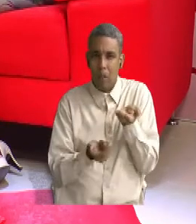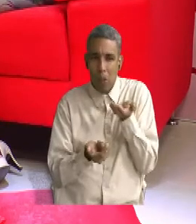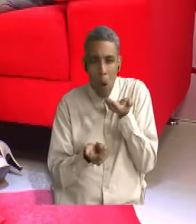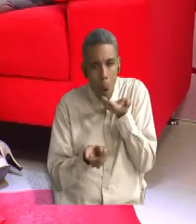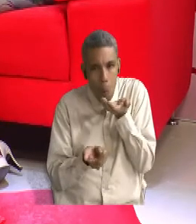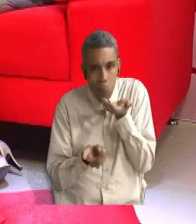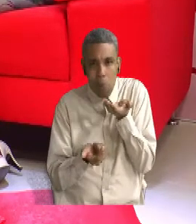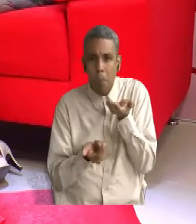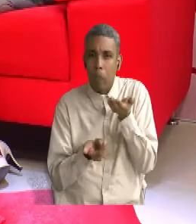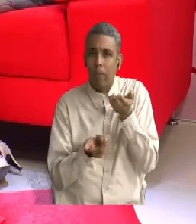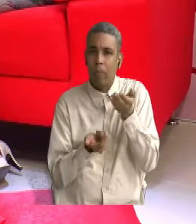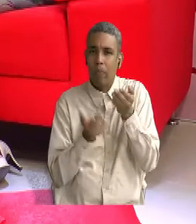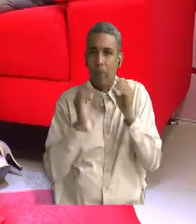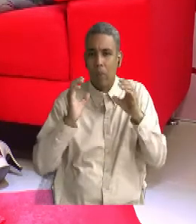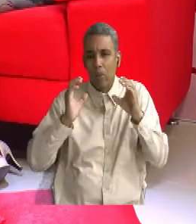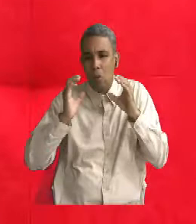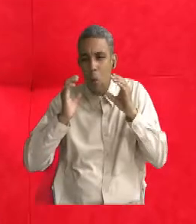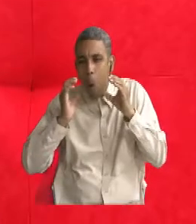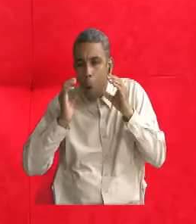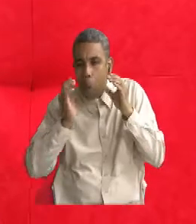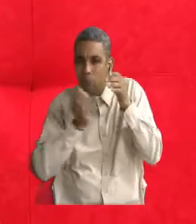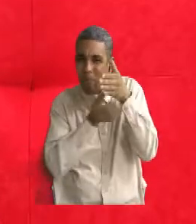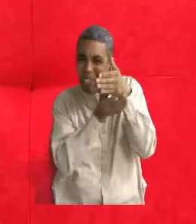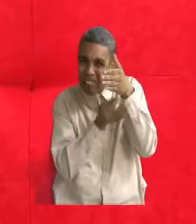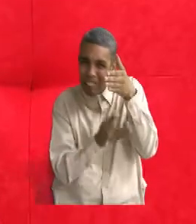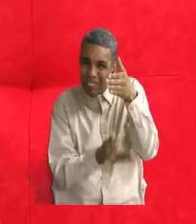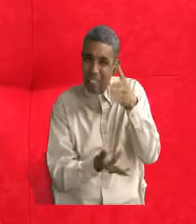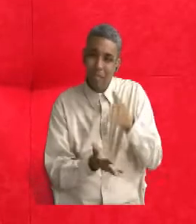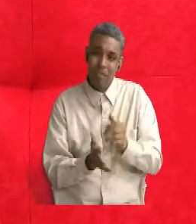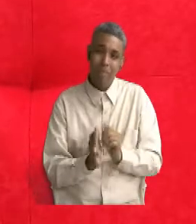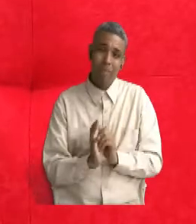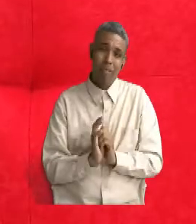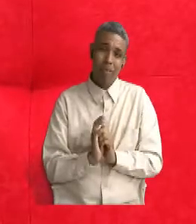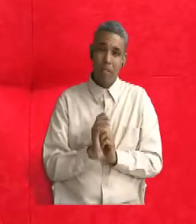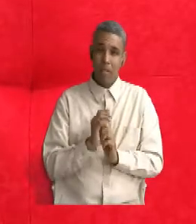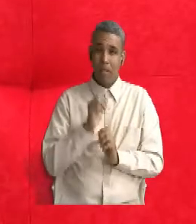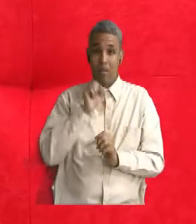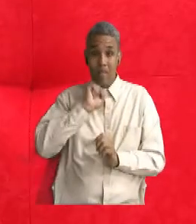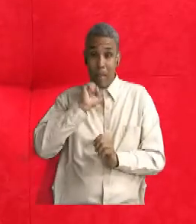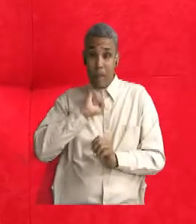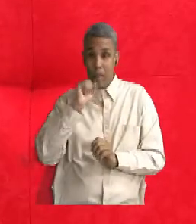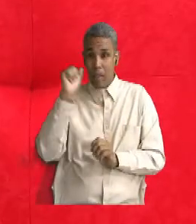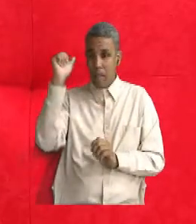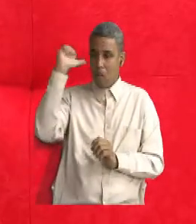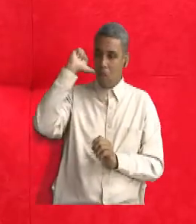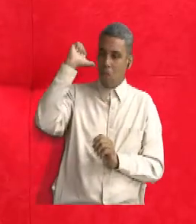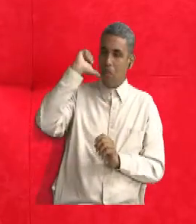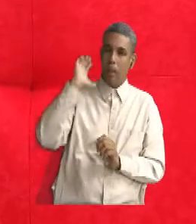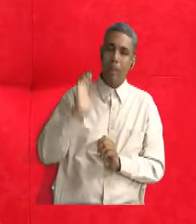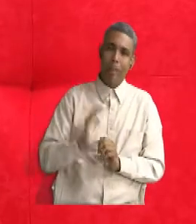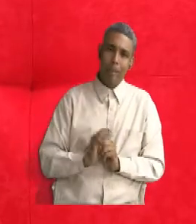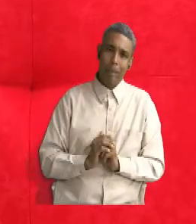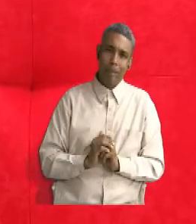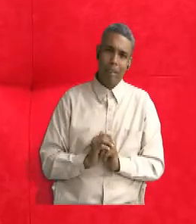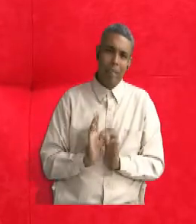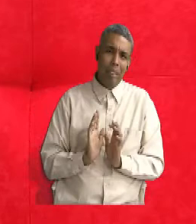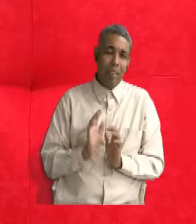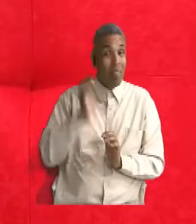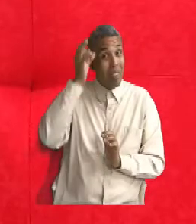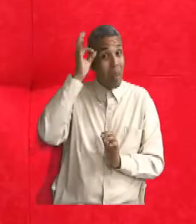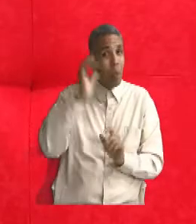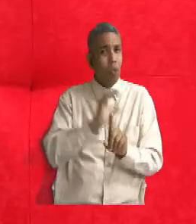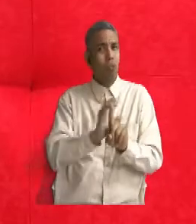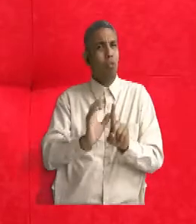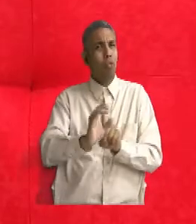pues es de fácil acceso, es como una costumbre por el calor, la ciudad, no sé, se da para eso, pero a medida que he